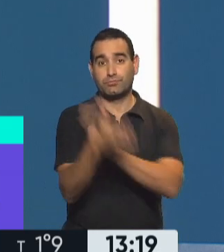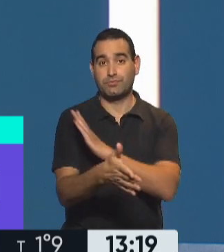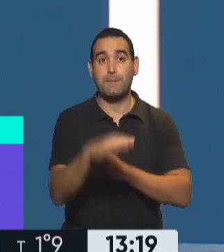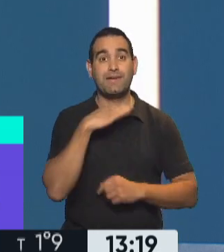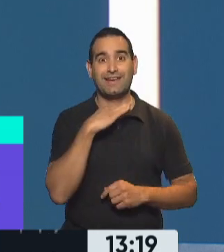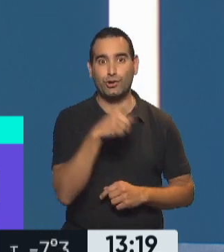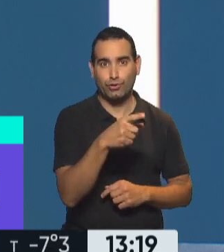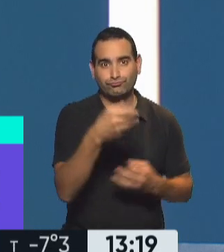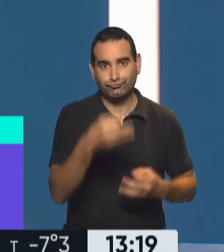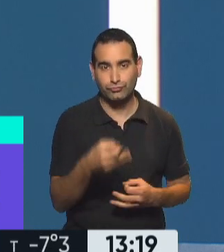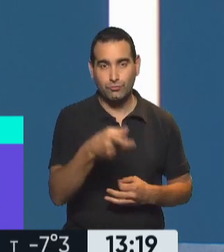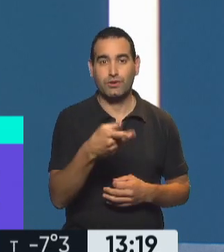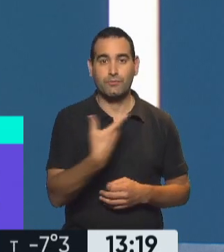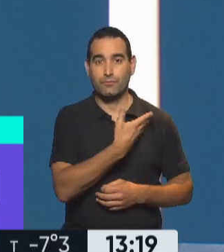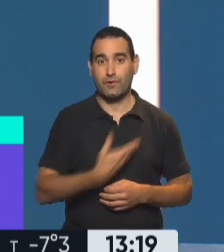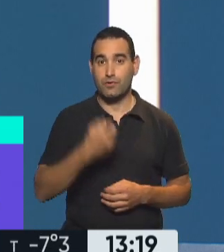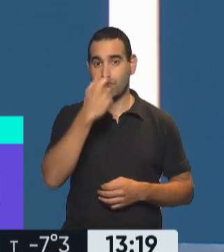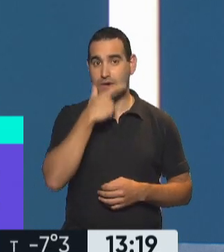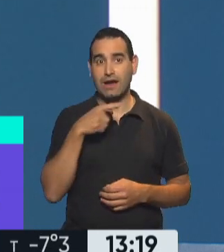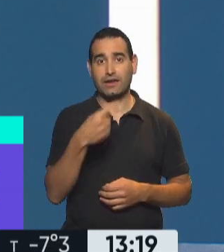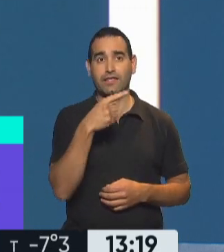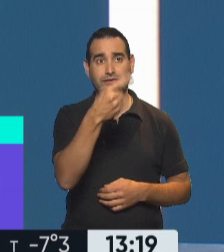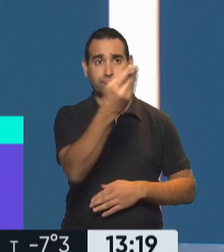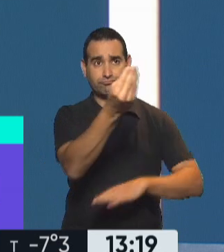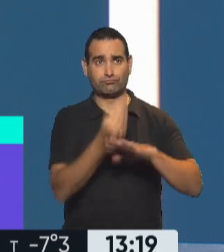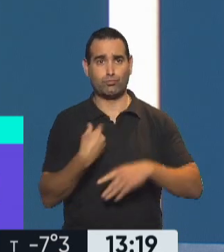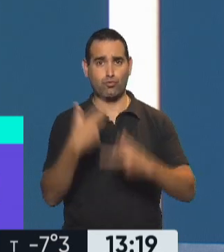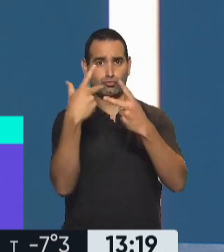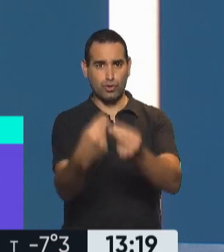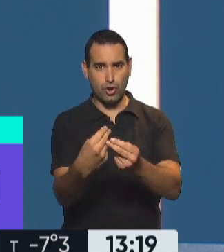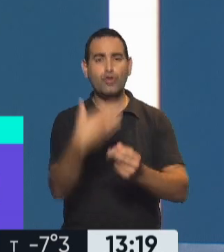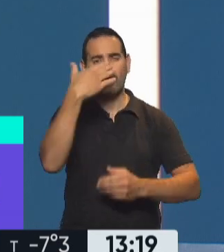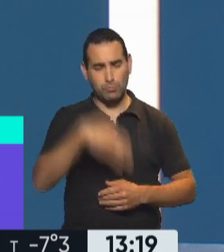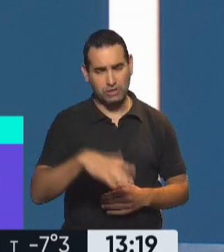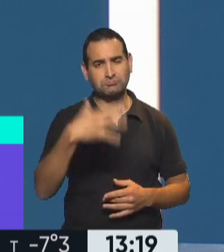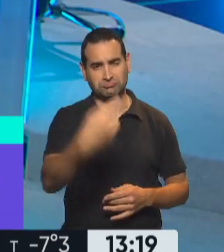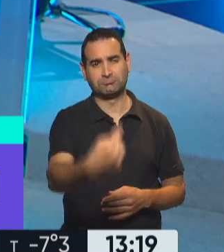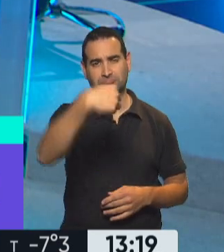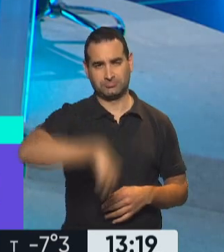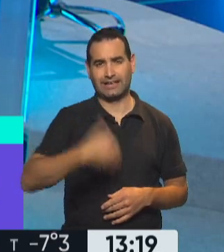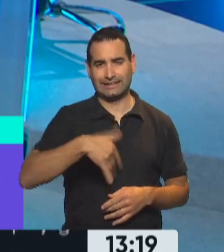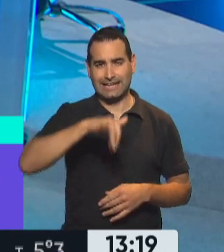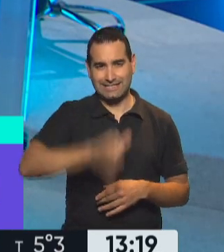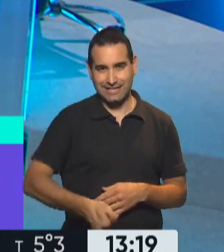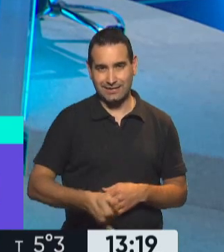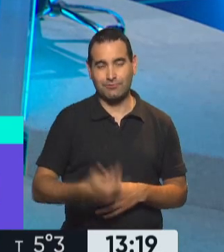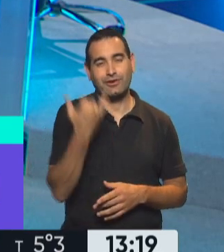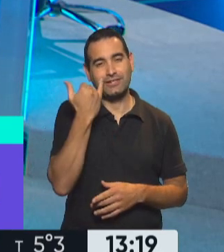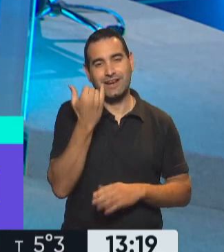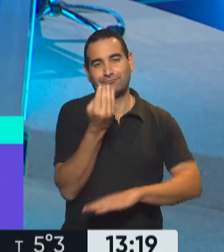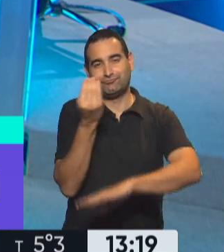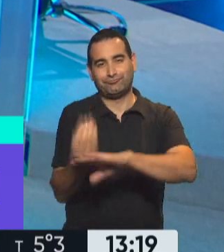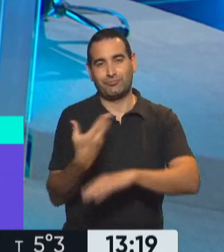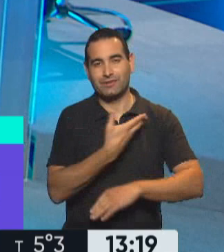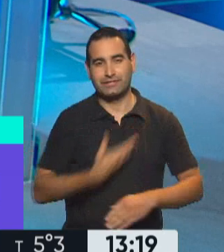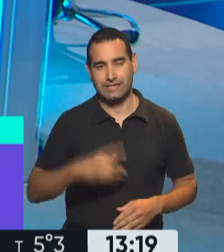porque precisamente el gobierno de Mauricio Macri le niega asilo político. Después sí viene a la República Argentina cuando ya había asumido